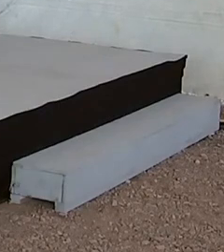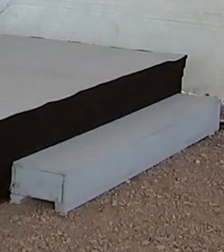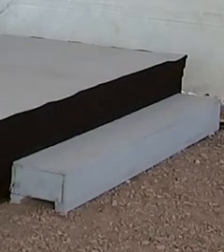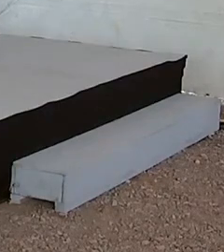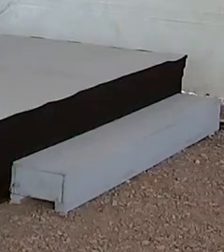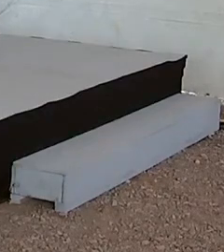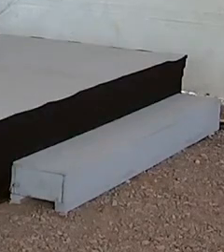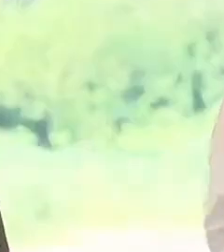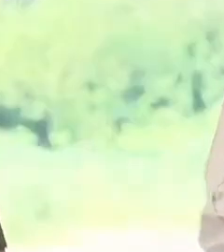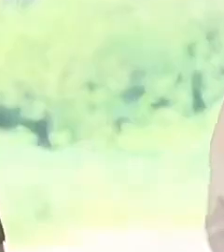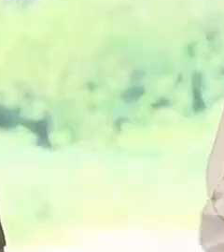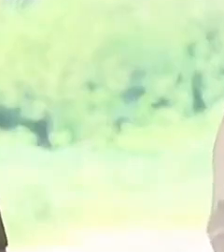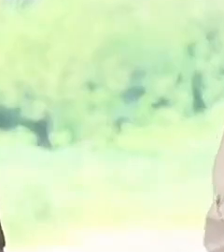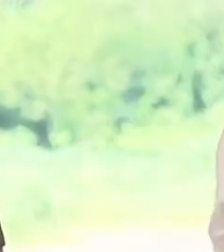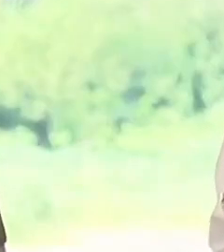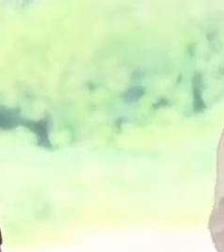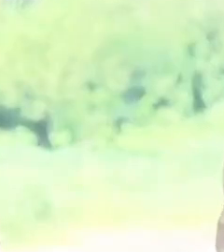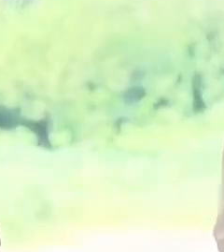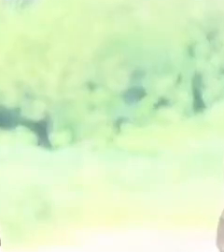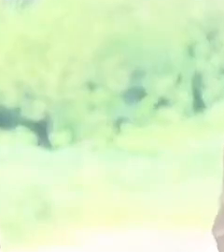Uribe.